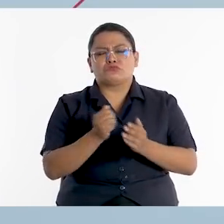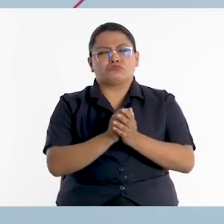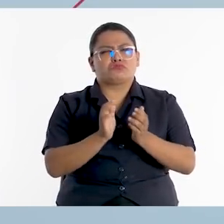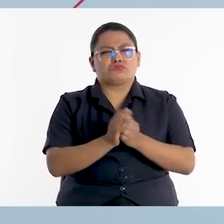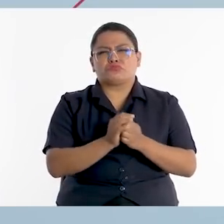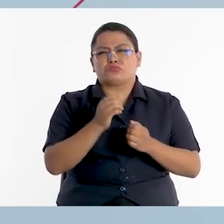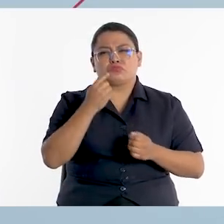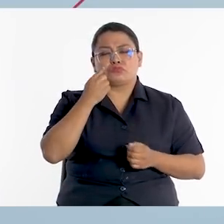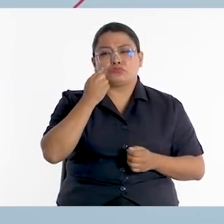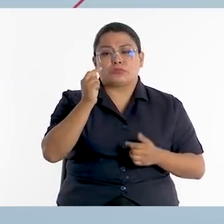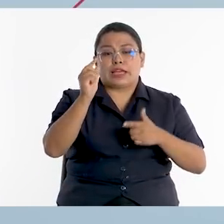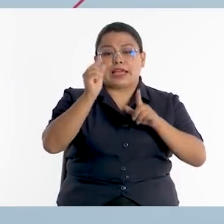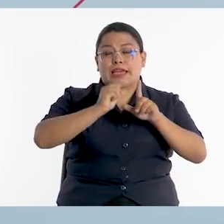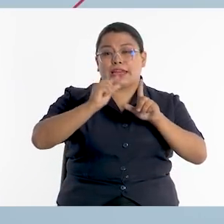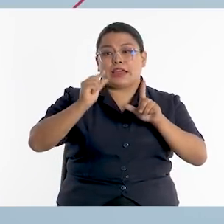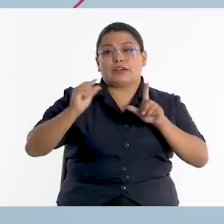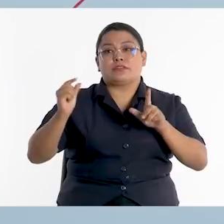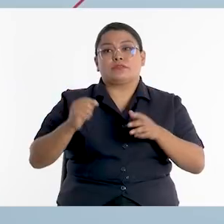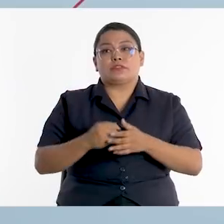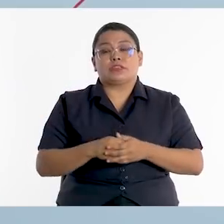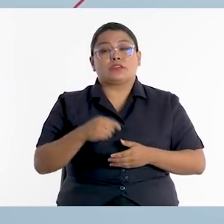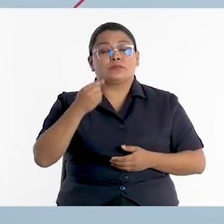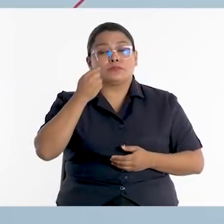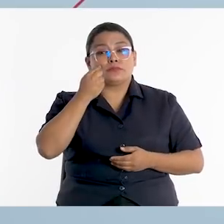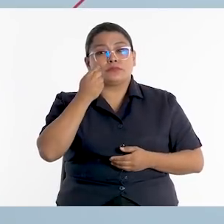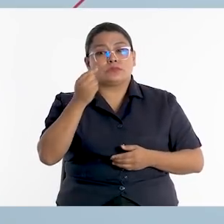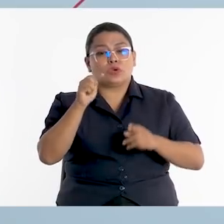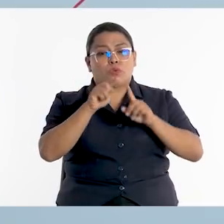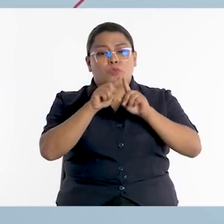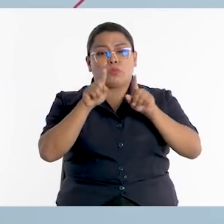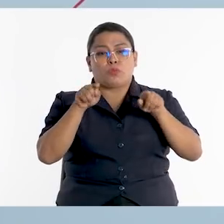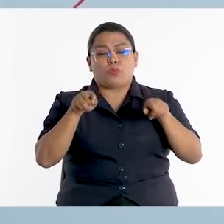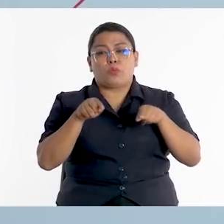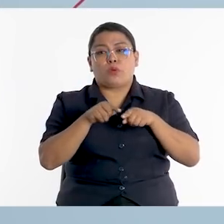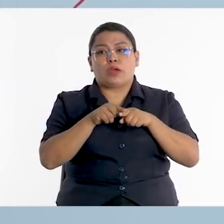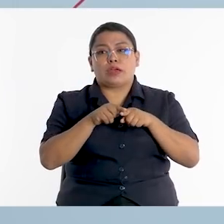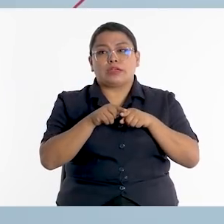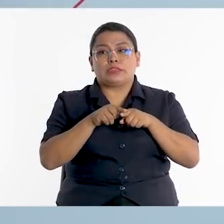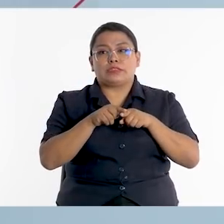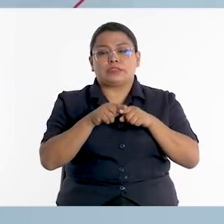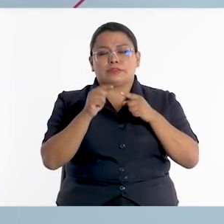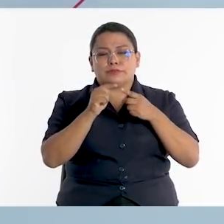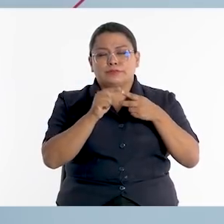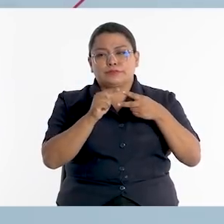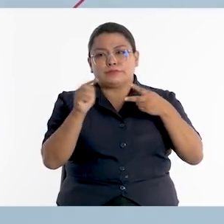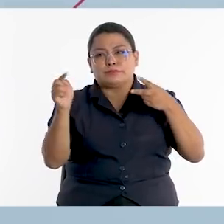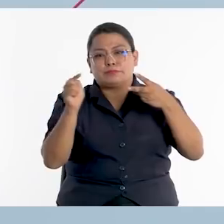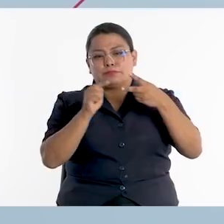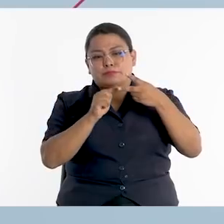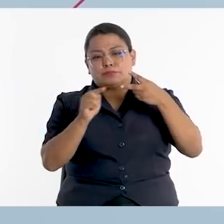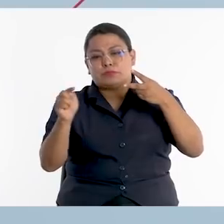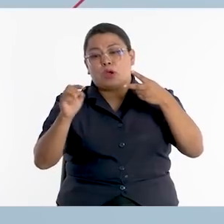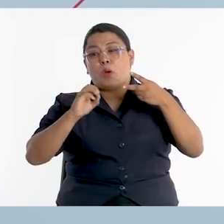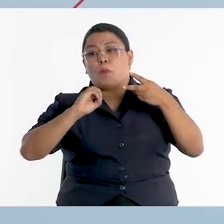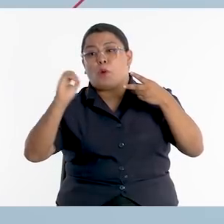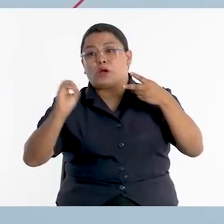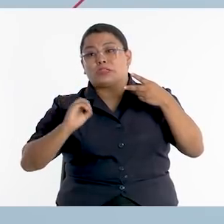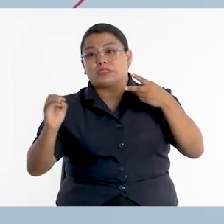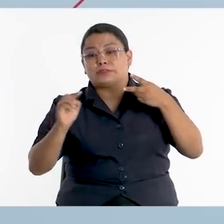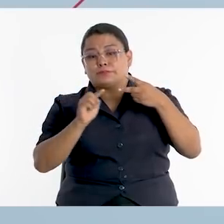problema, podemos ver nuestra gráfica. Si se fijan, cuadrito está en la recta de